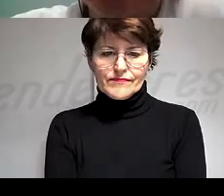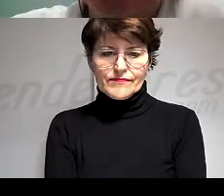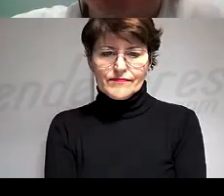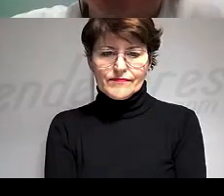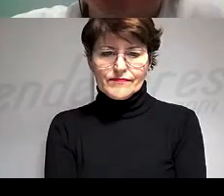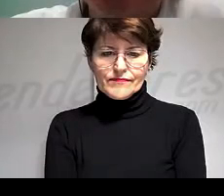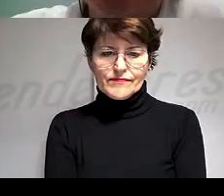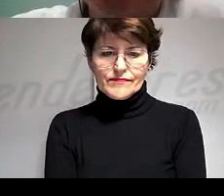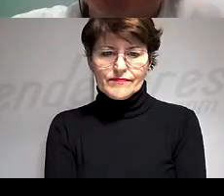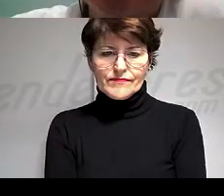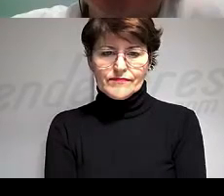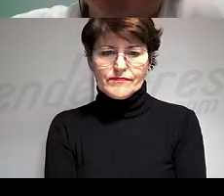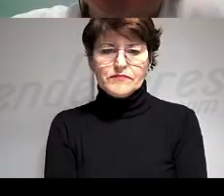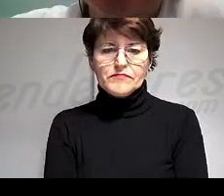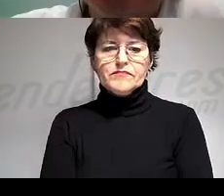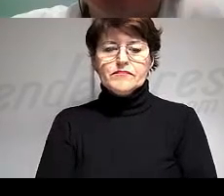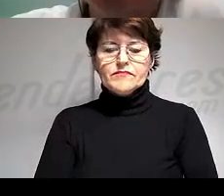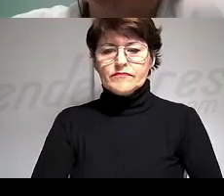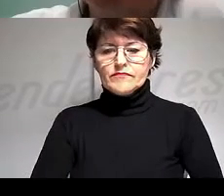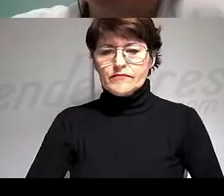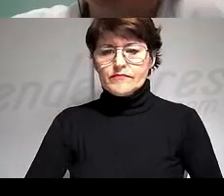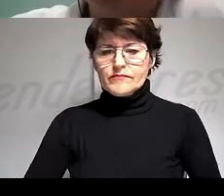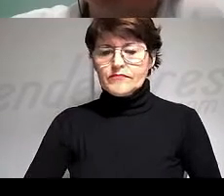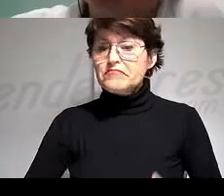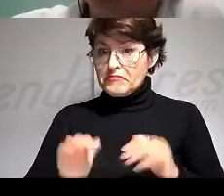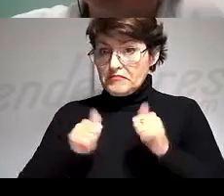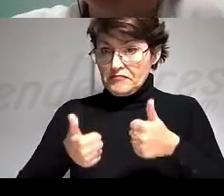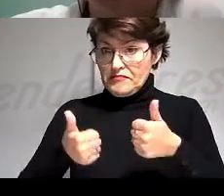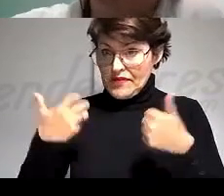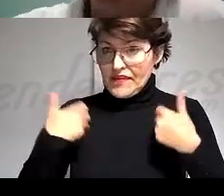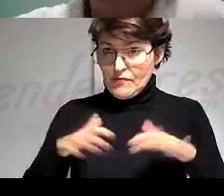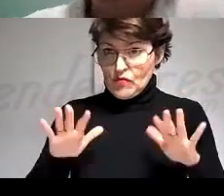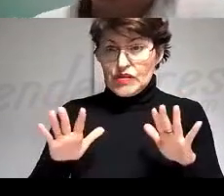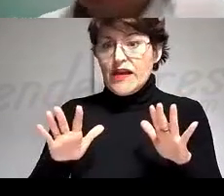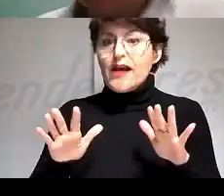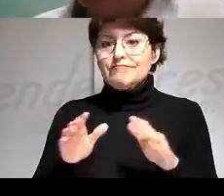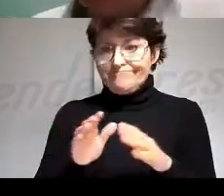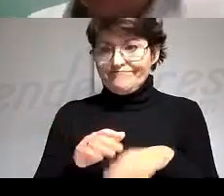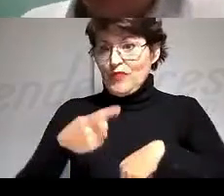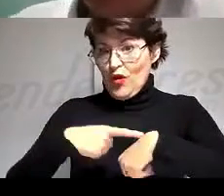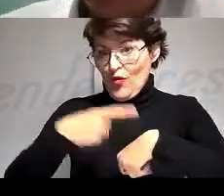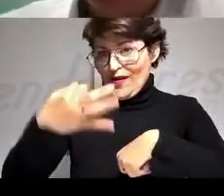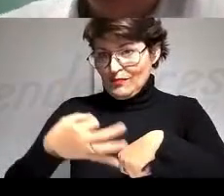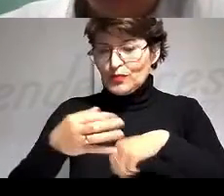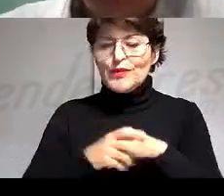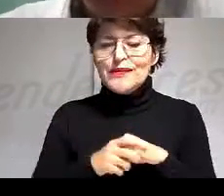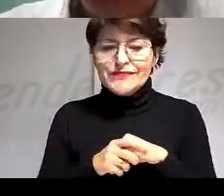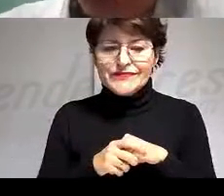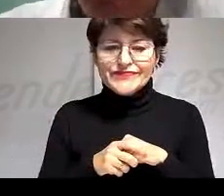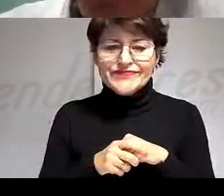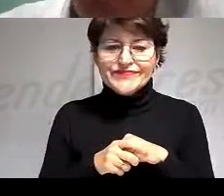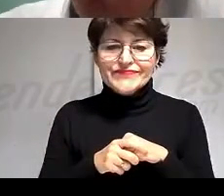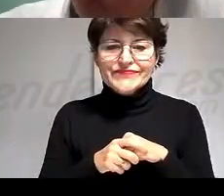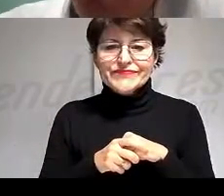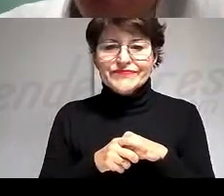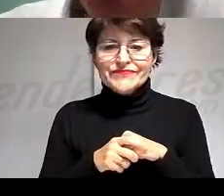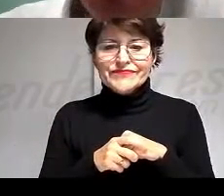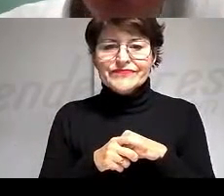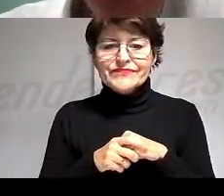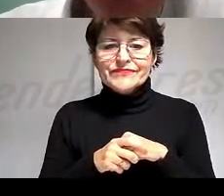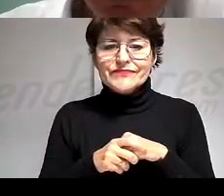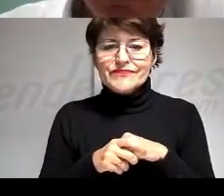poco a poco, pero bueno, aún así yo creo que vamos a empezar ya para aquellos que habéis sido puntuales. Eh, y nosotros tampoco retrasarnos